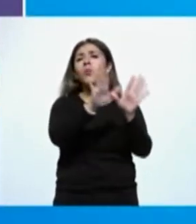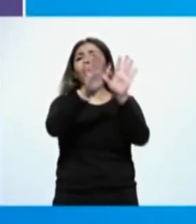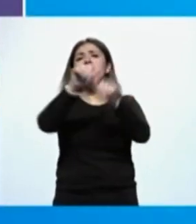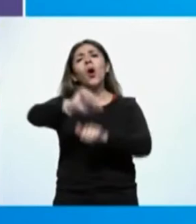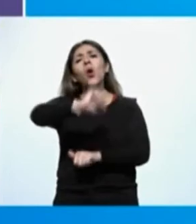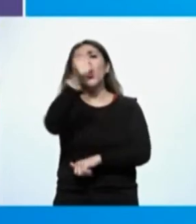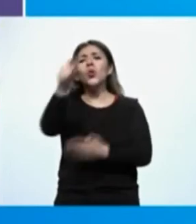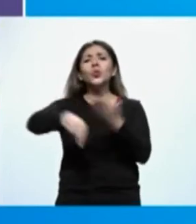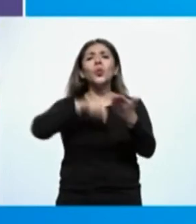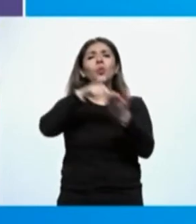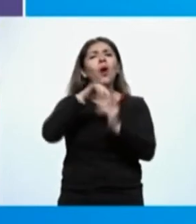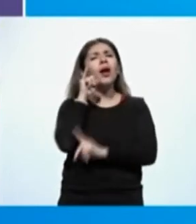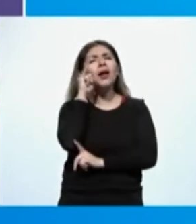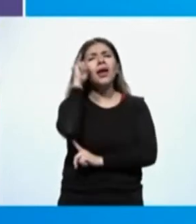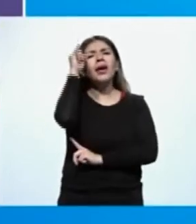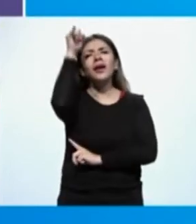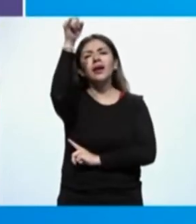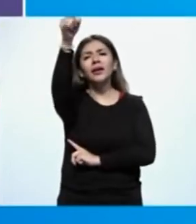lejanas tierras.